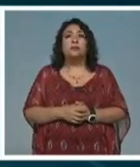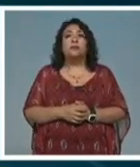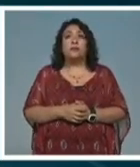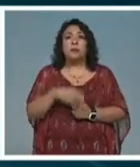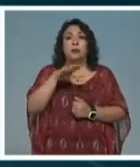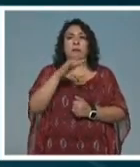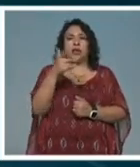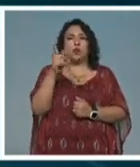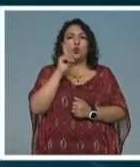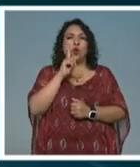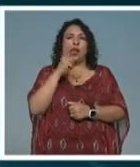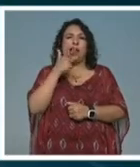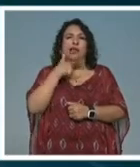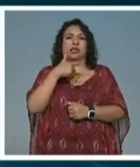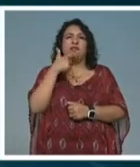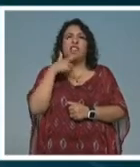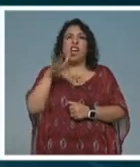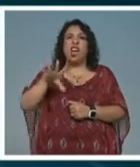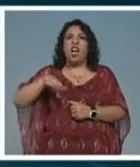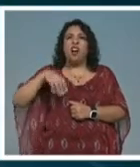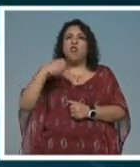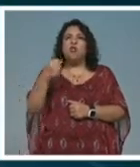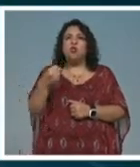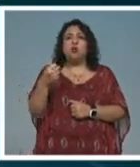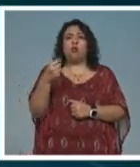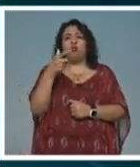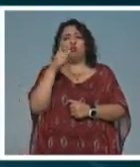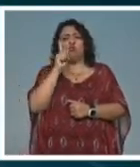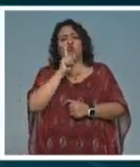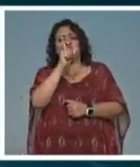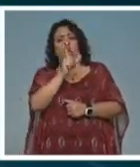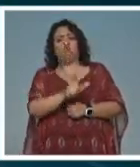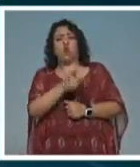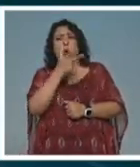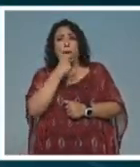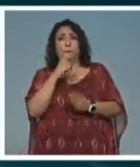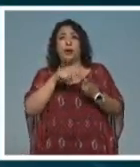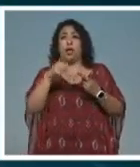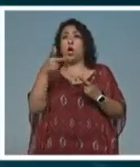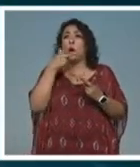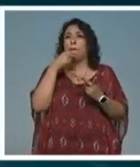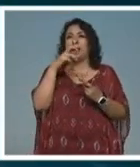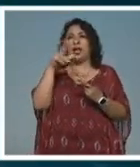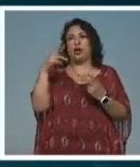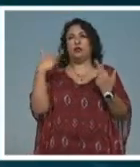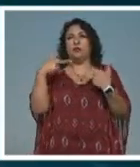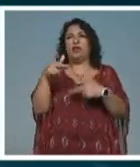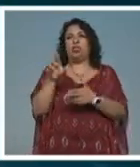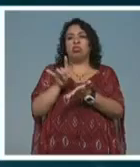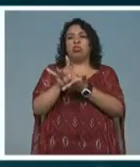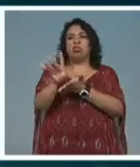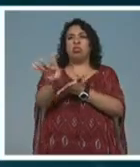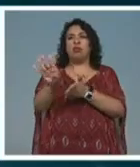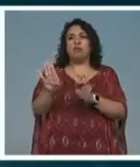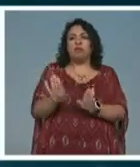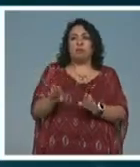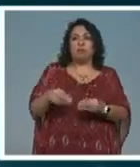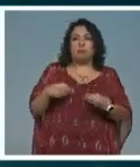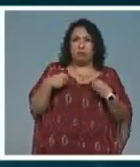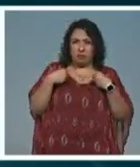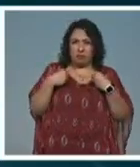Maggie es lesbiana y sufre de abuso por ser muy masculina. Carlos es profesor, pero fue despedido por su estilo de